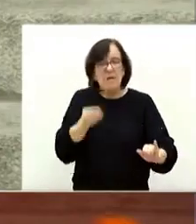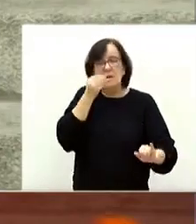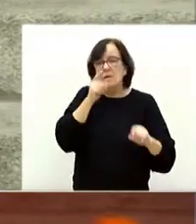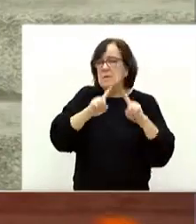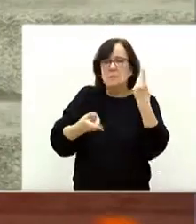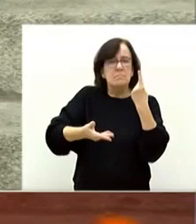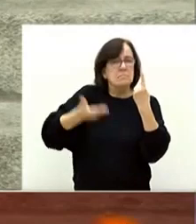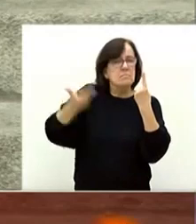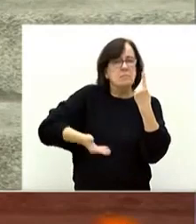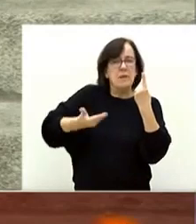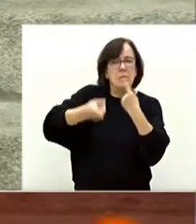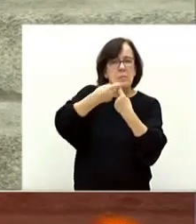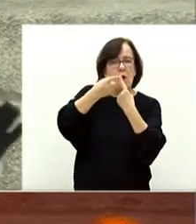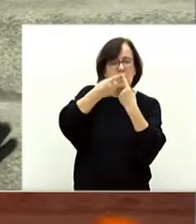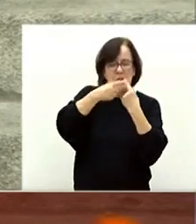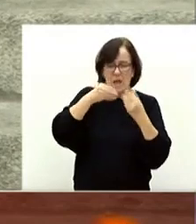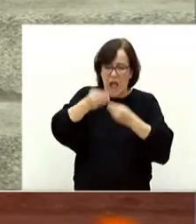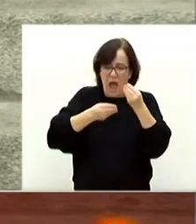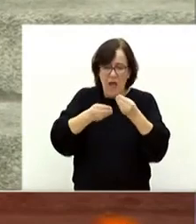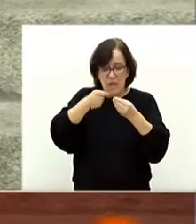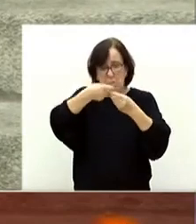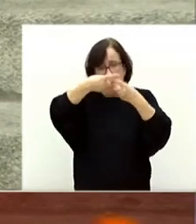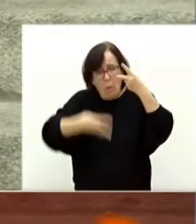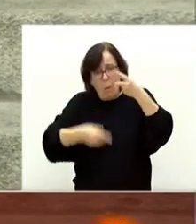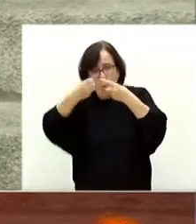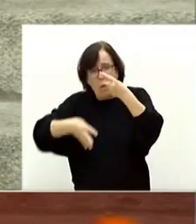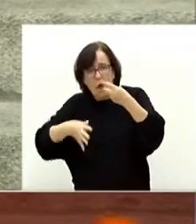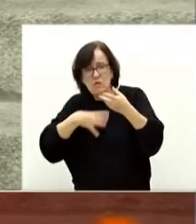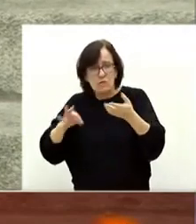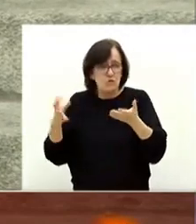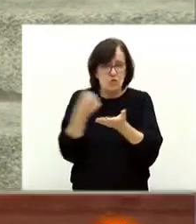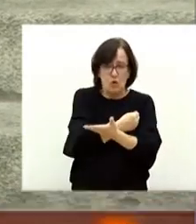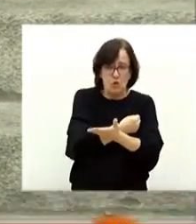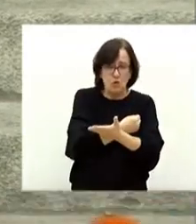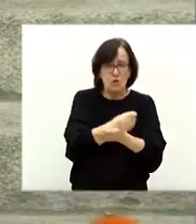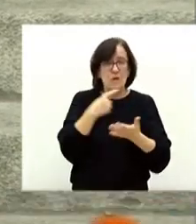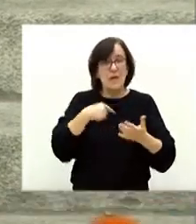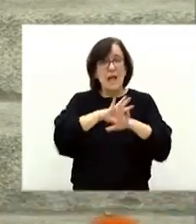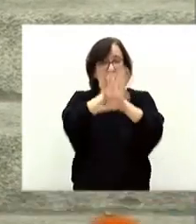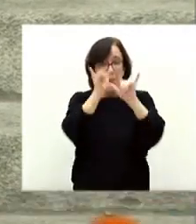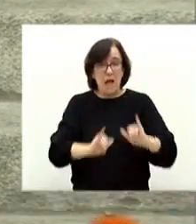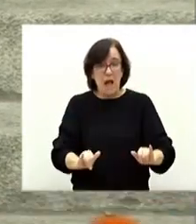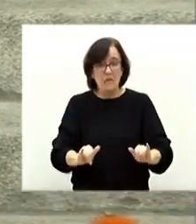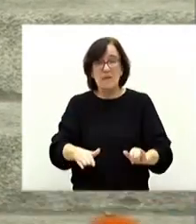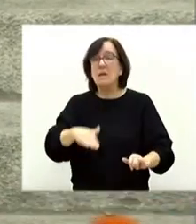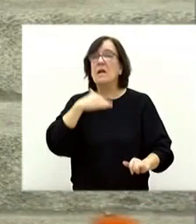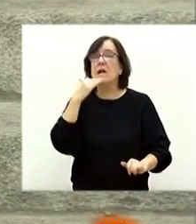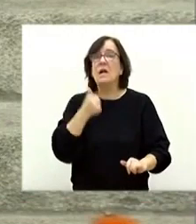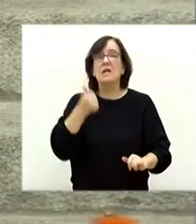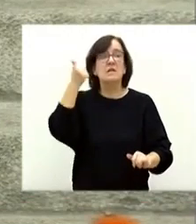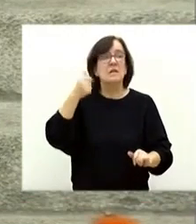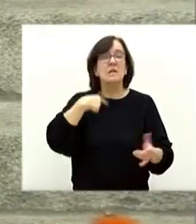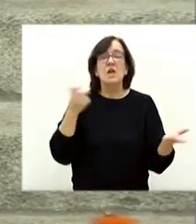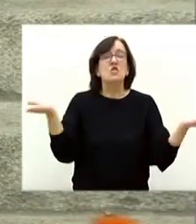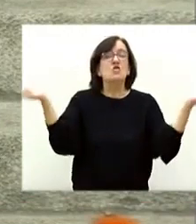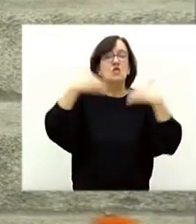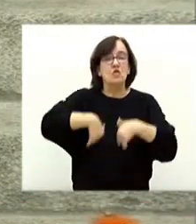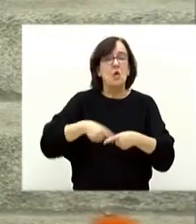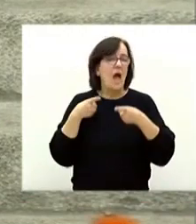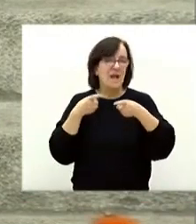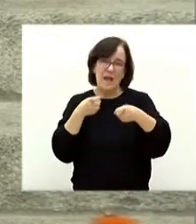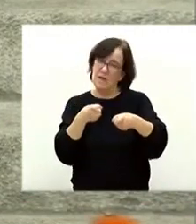primero, el que hace posible todos los demás. Y sabemos que la paz es algo más que la inexistencia de